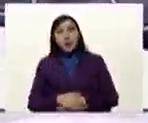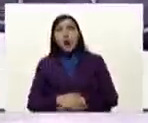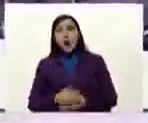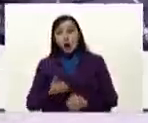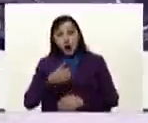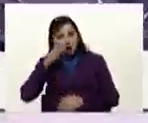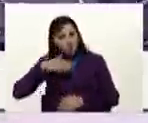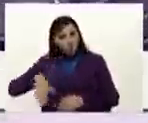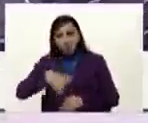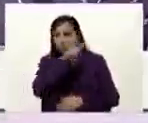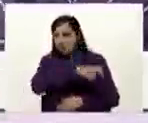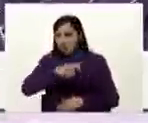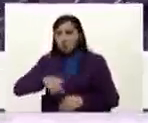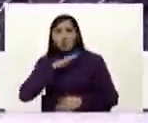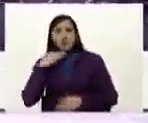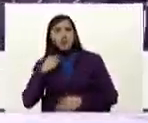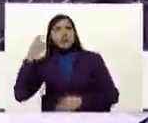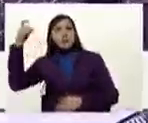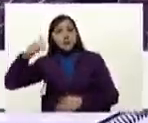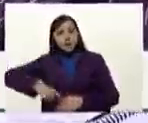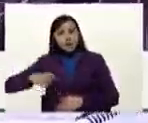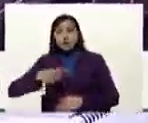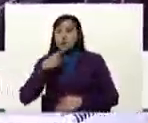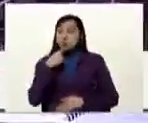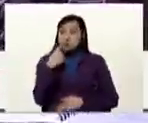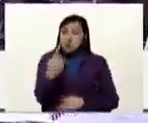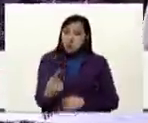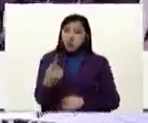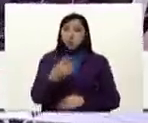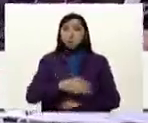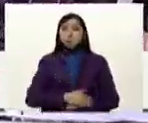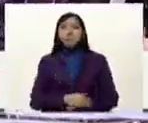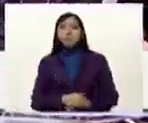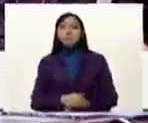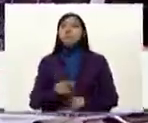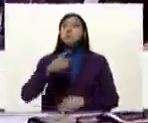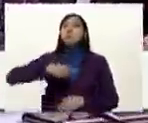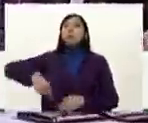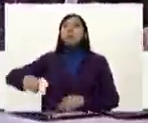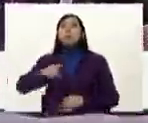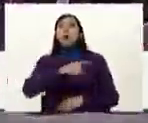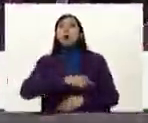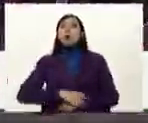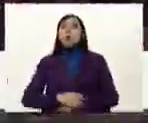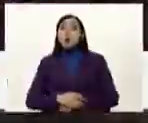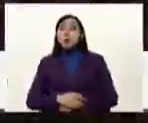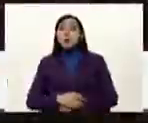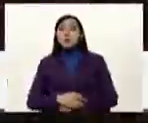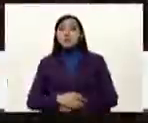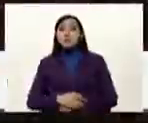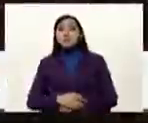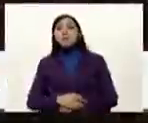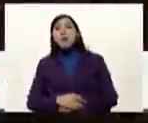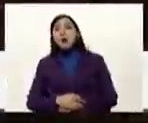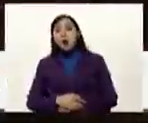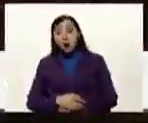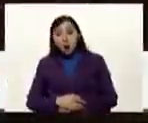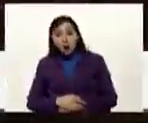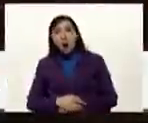de todos los enfermos. Y yo les digo, mire, cuando usted esté confirmado,